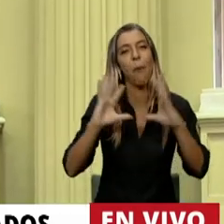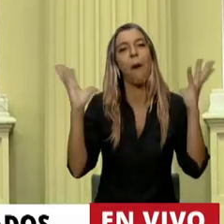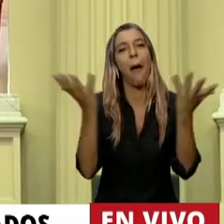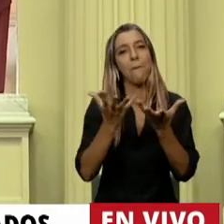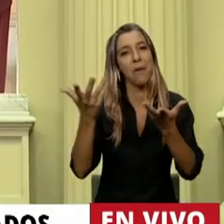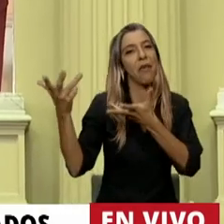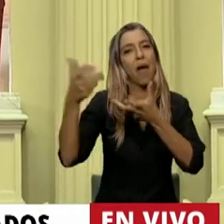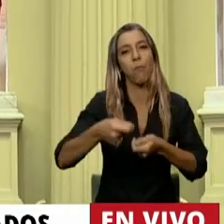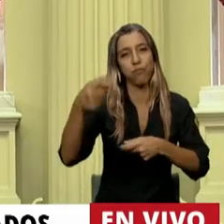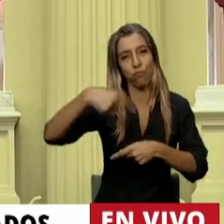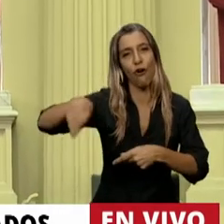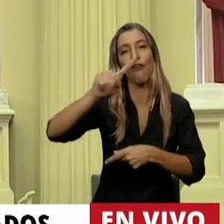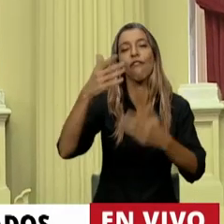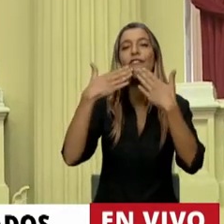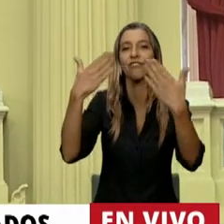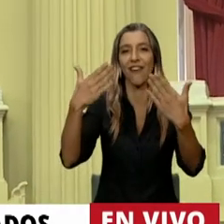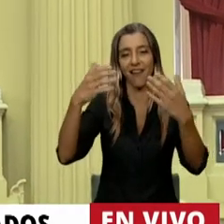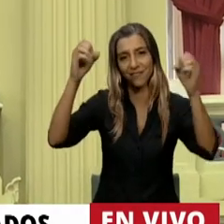verdad, muchísimas gracias.